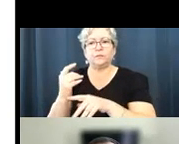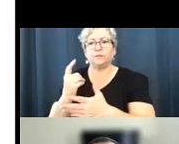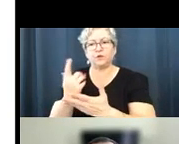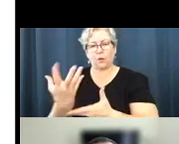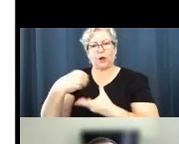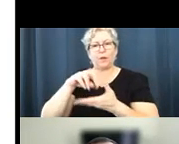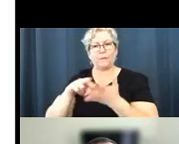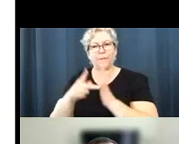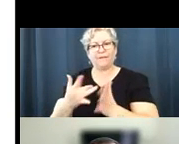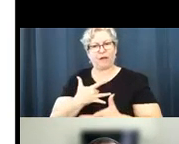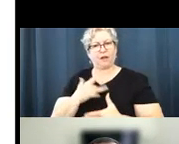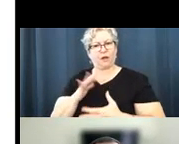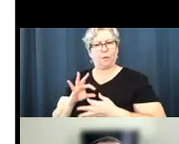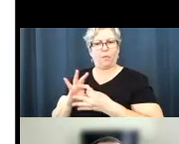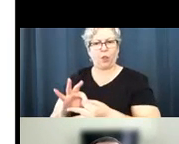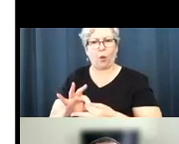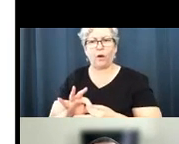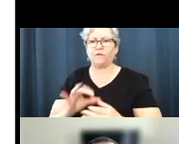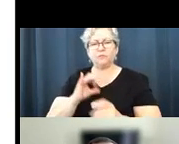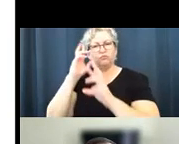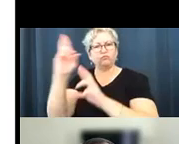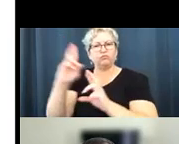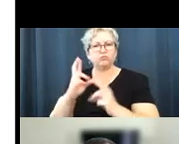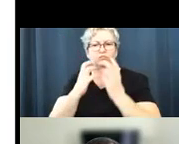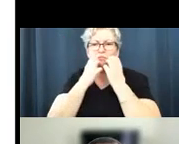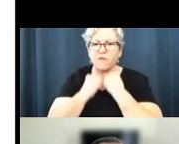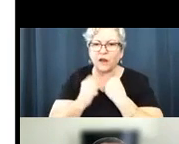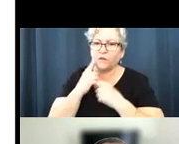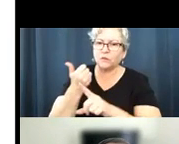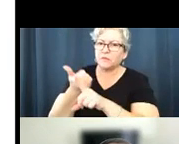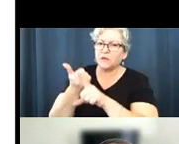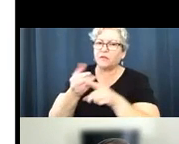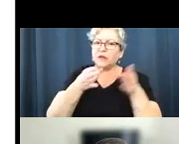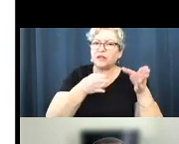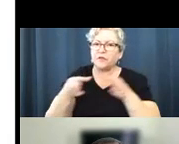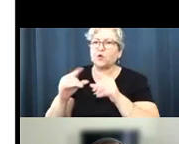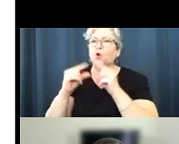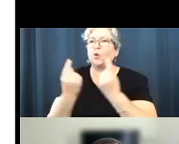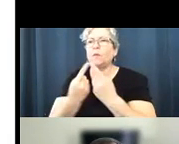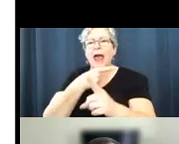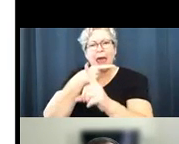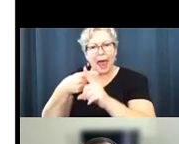tratados igualmente. Es un sentido de ser incluido y hacen que las personas se sientan